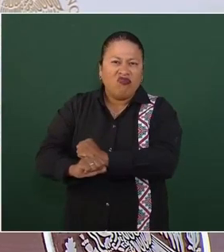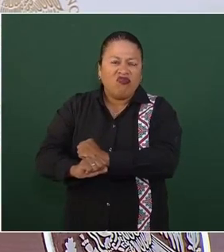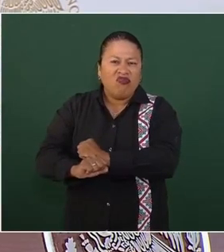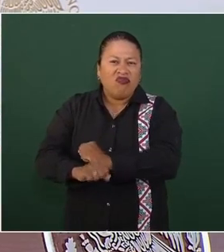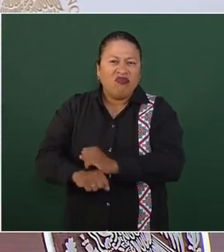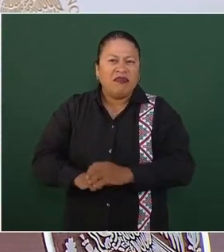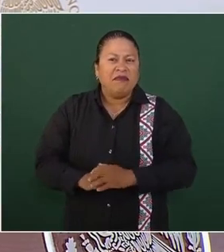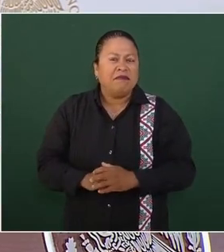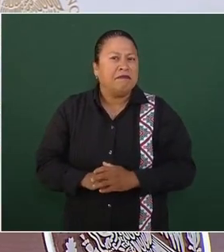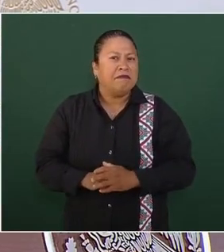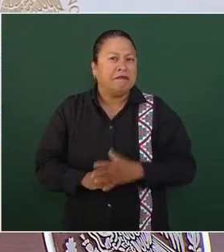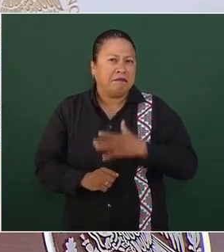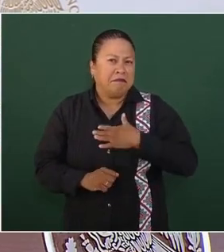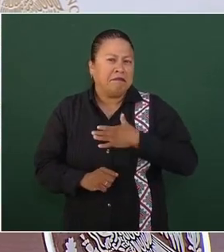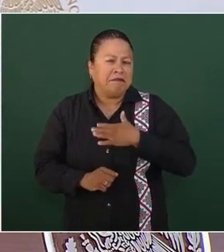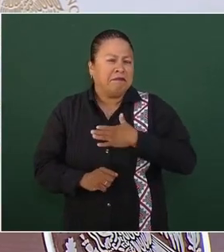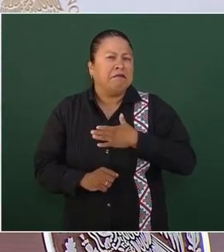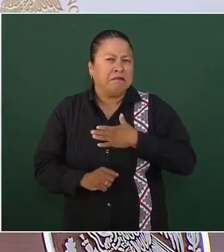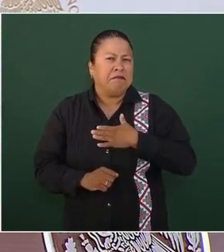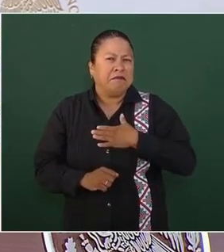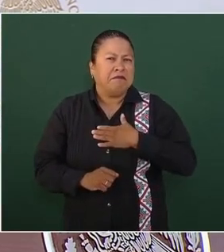lo que me protege